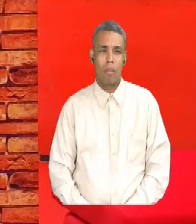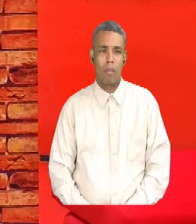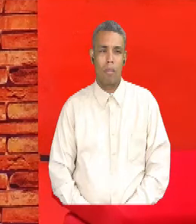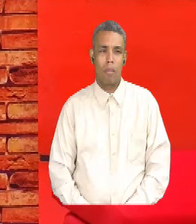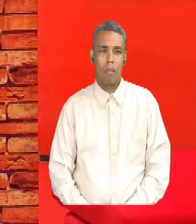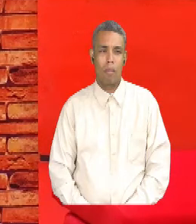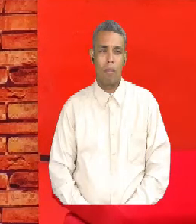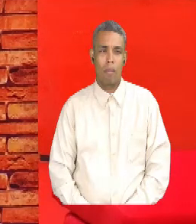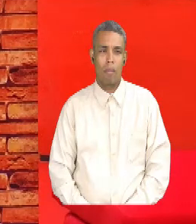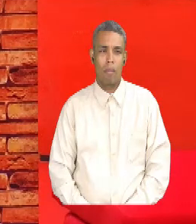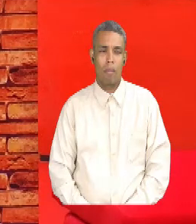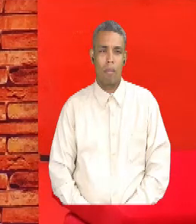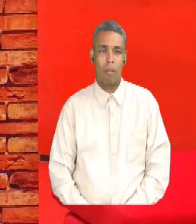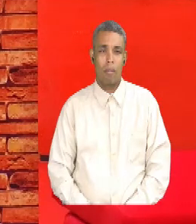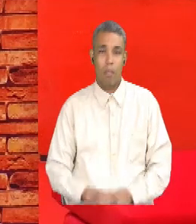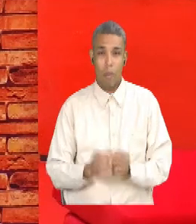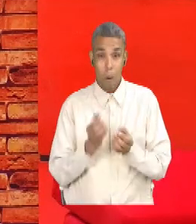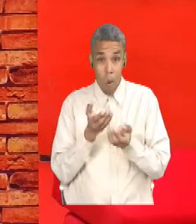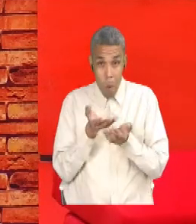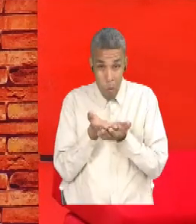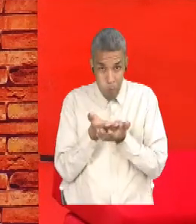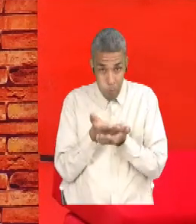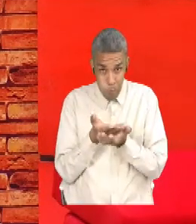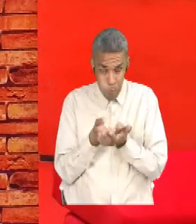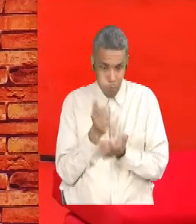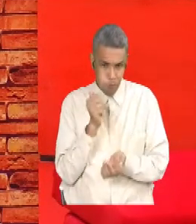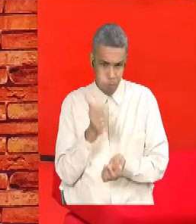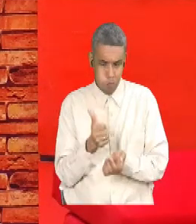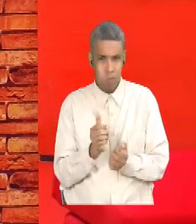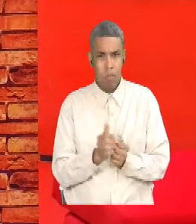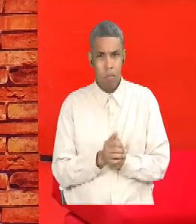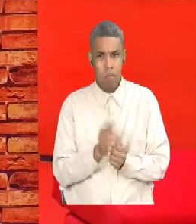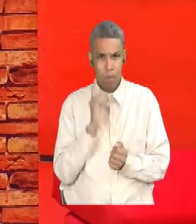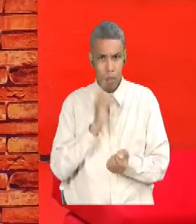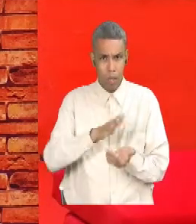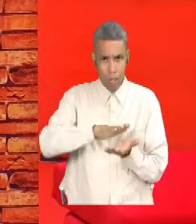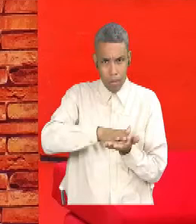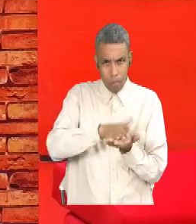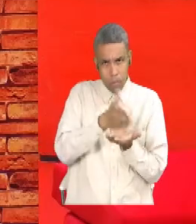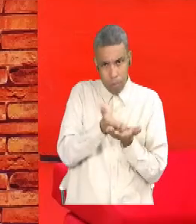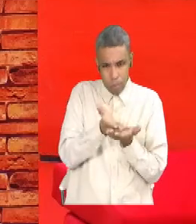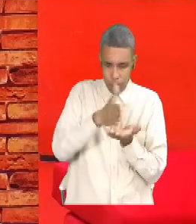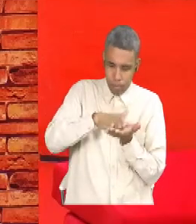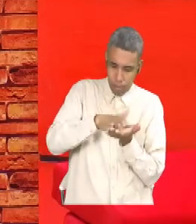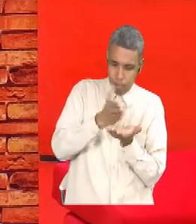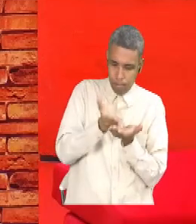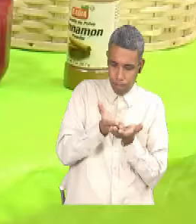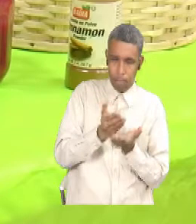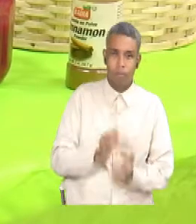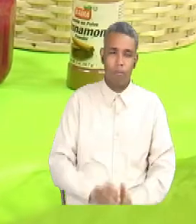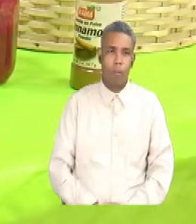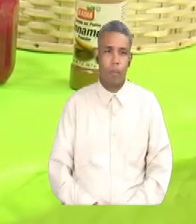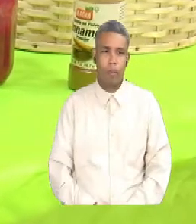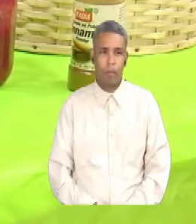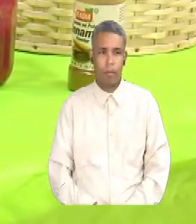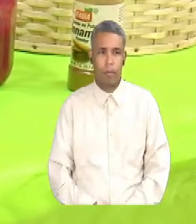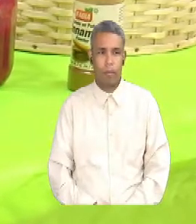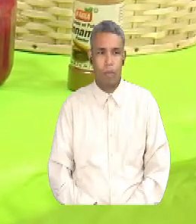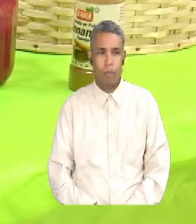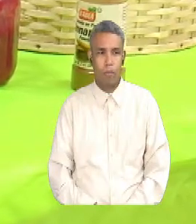Las remojamos bien y las ponemos a asar